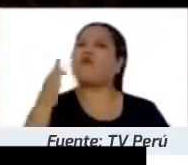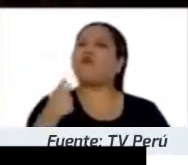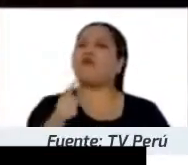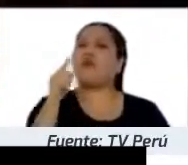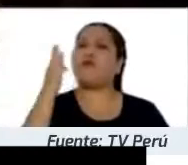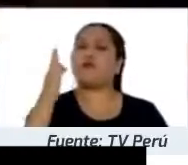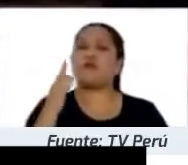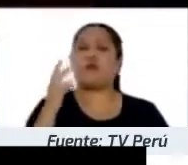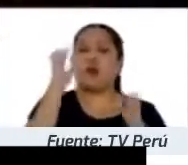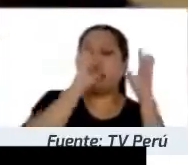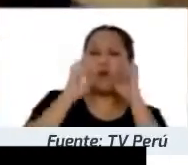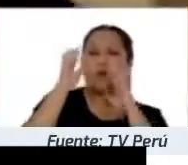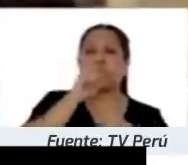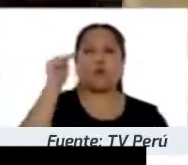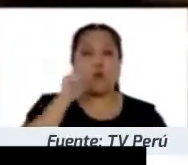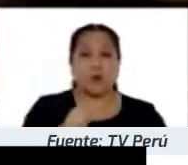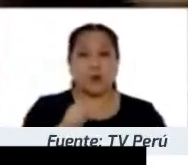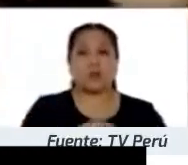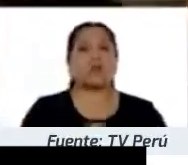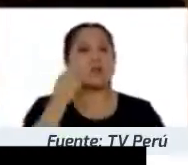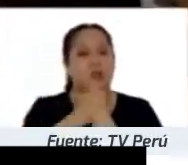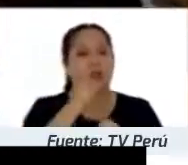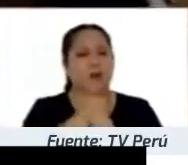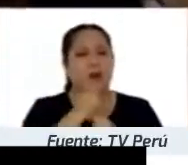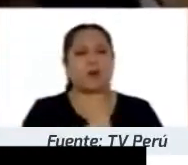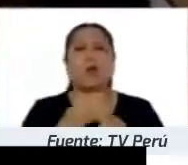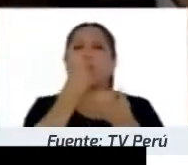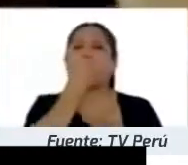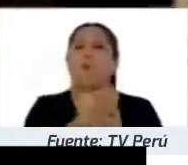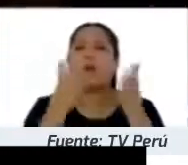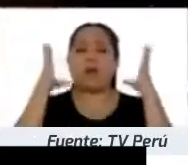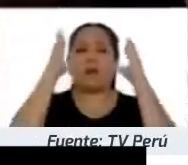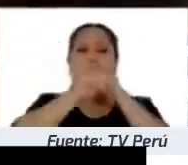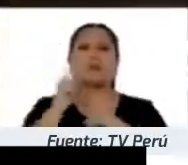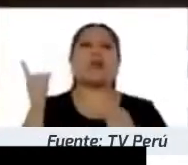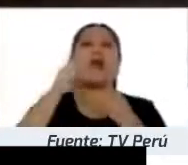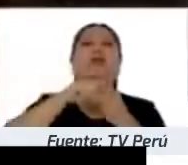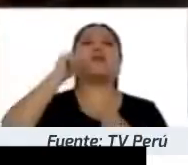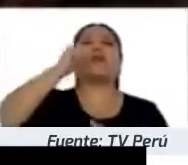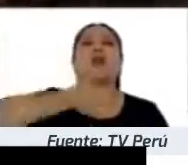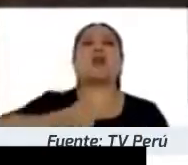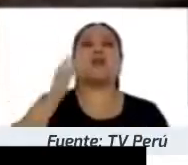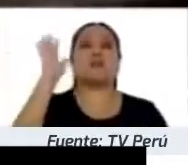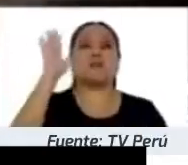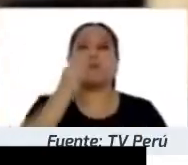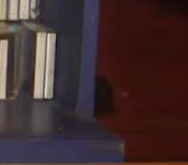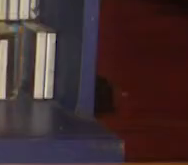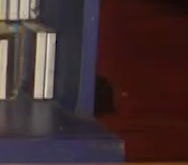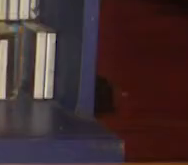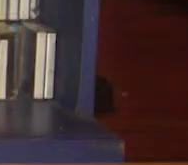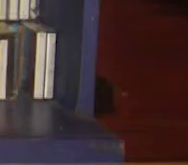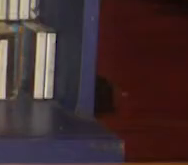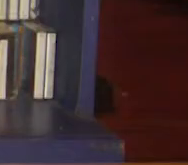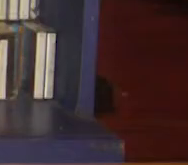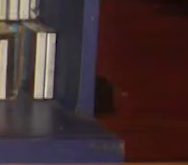un futuro incierto. Y por ello, trabajaremos. Muy buenas noches. Hasta mañana. Muchas gracias.